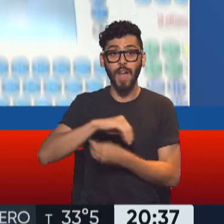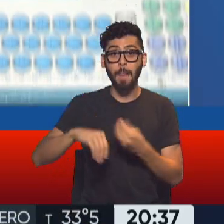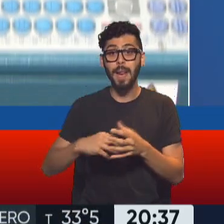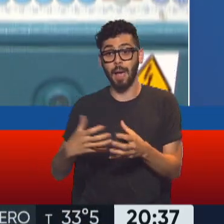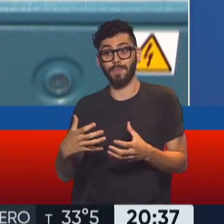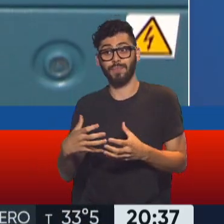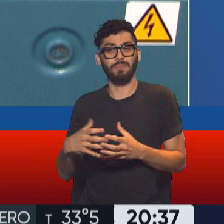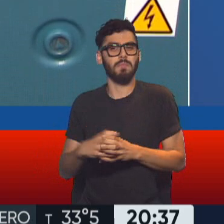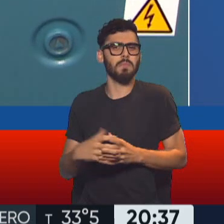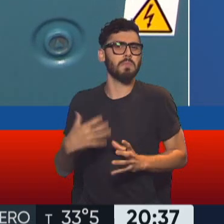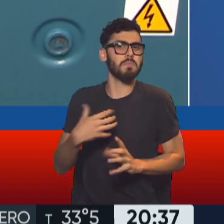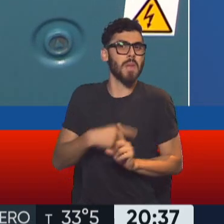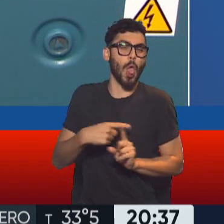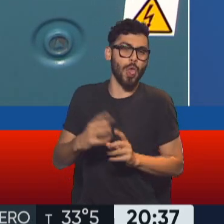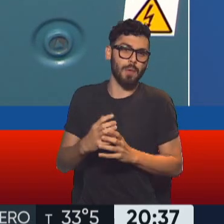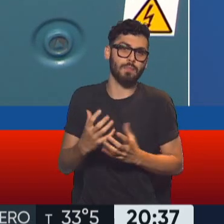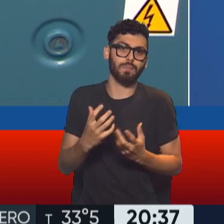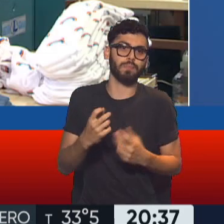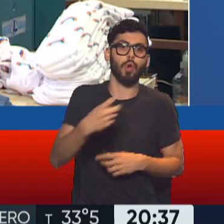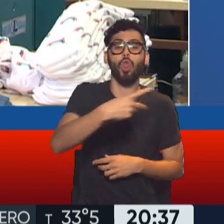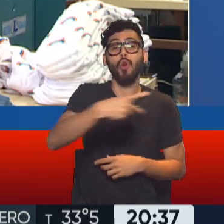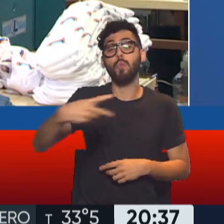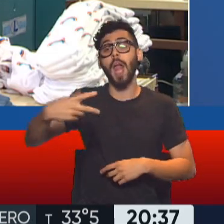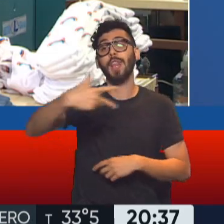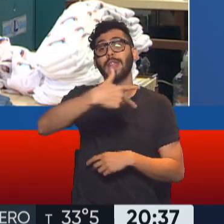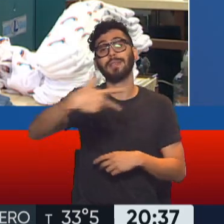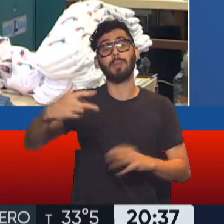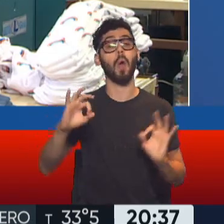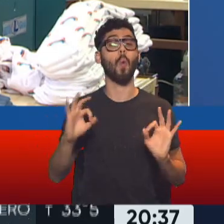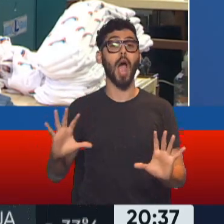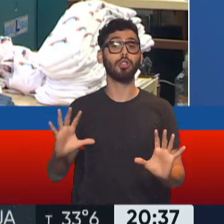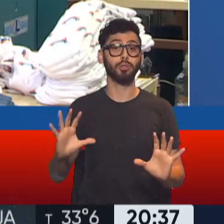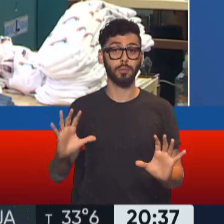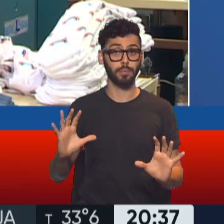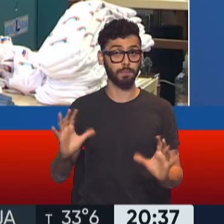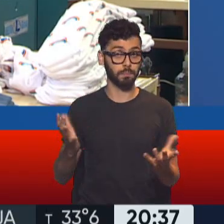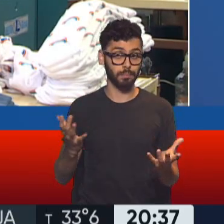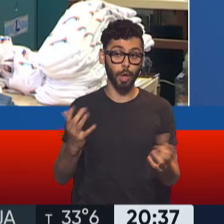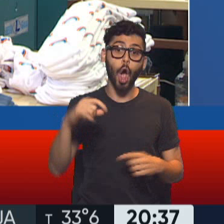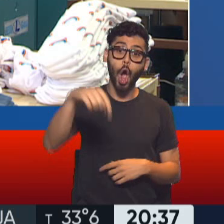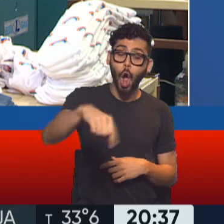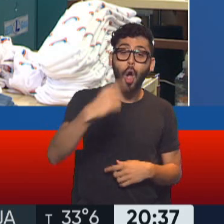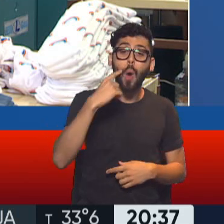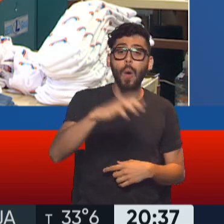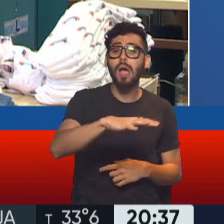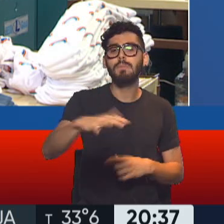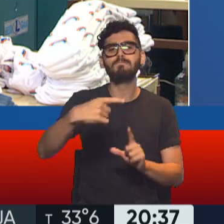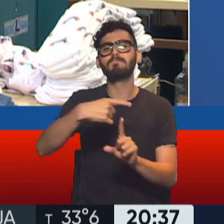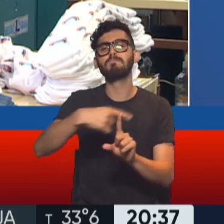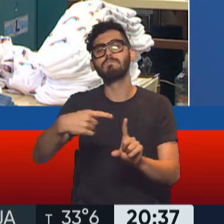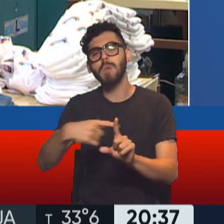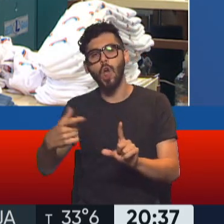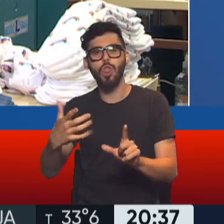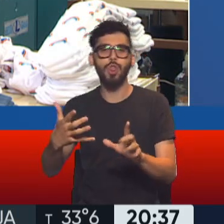clase media, y eran 2 semanas, a veces hasta 3. Hoy en día, cuando vos mirás así a los sectores de estas capas medias